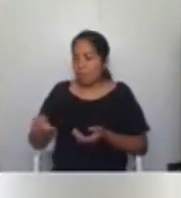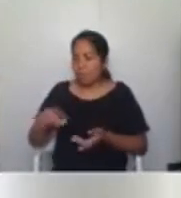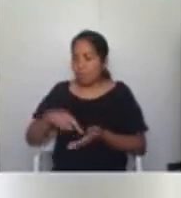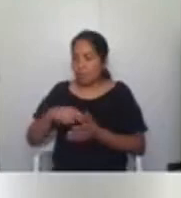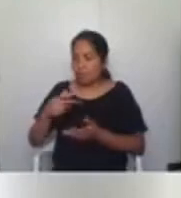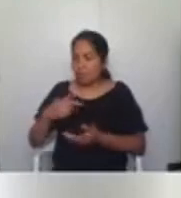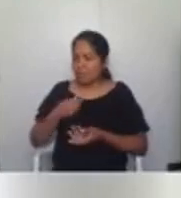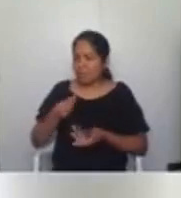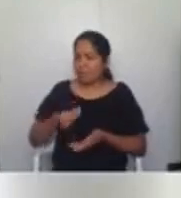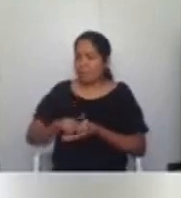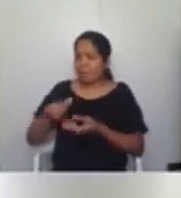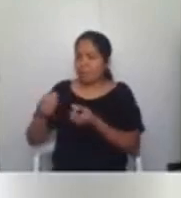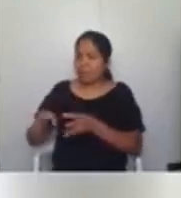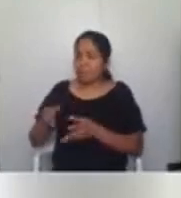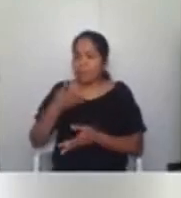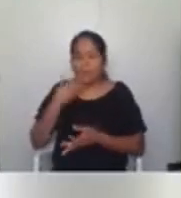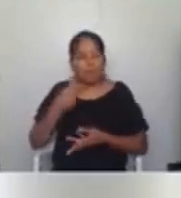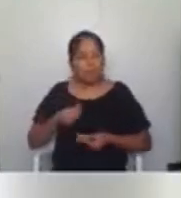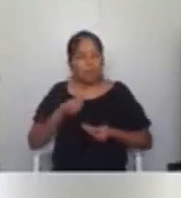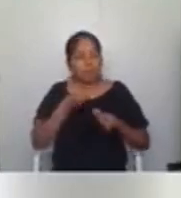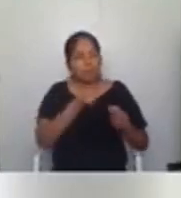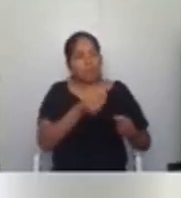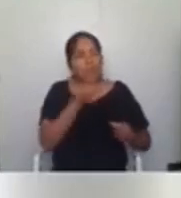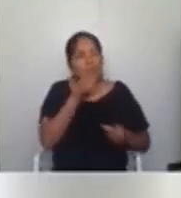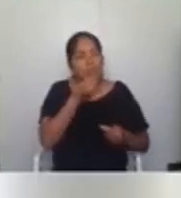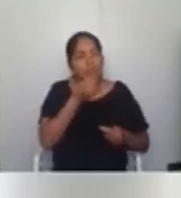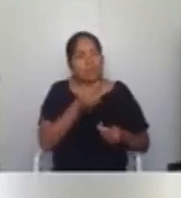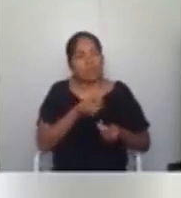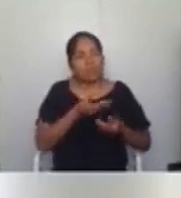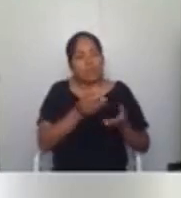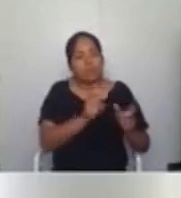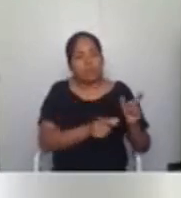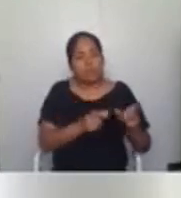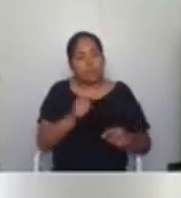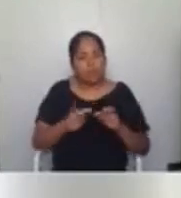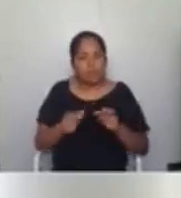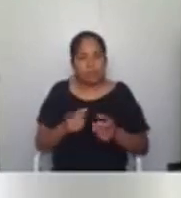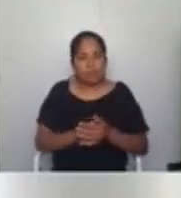para agua de emergencia. Ahí me van a permitir una digresión.